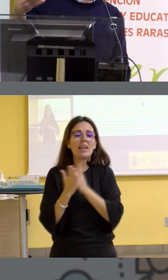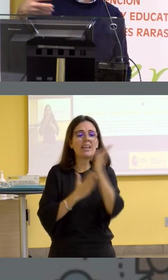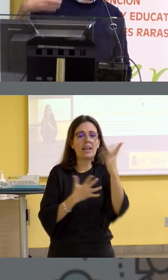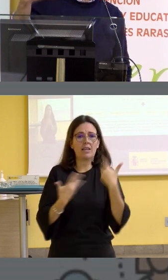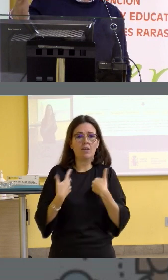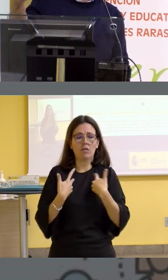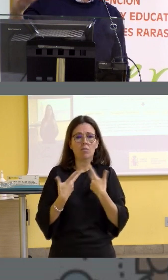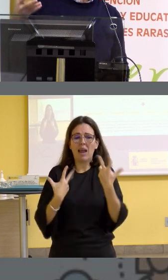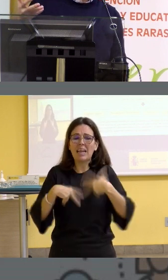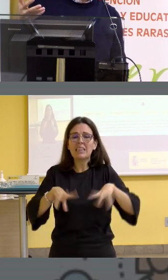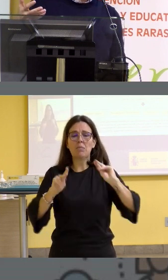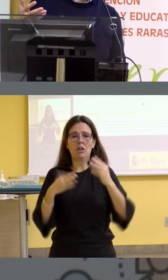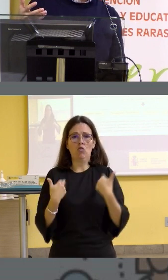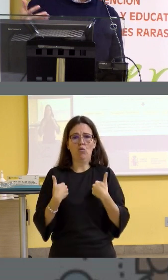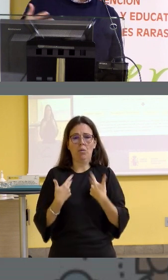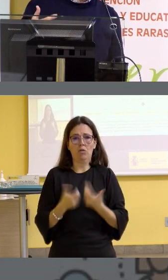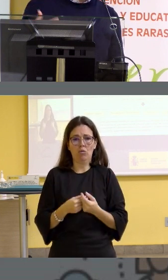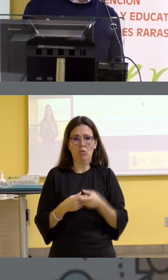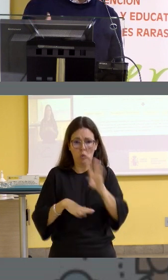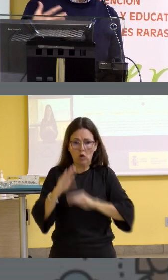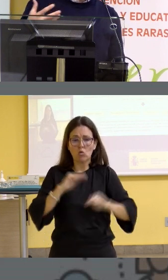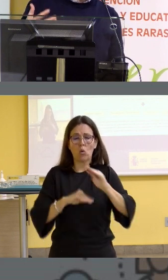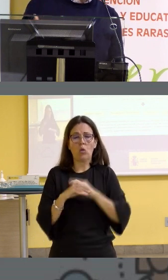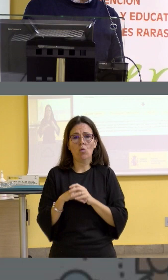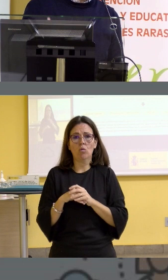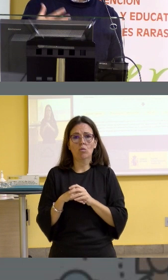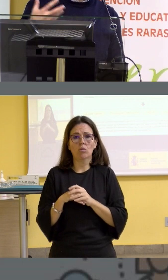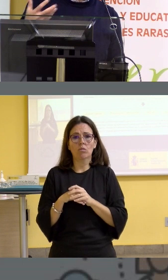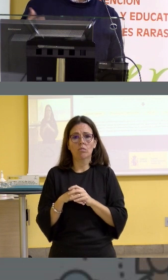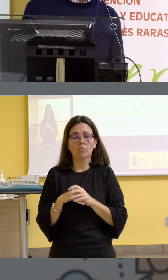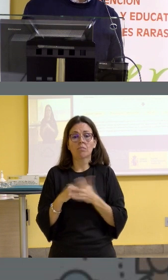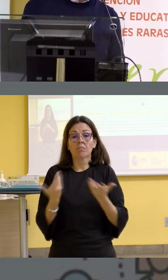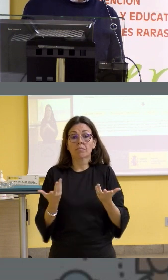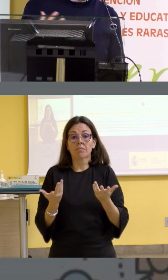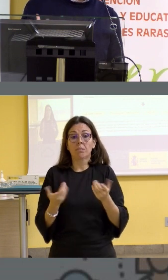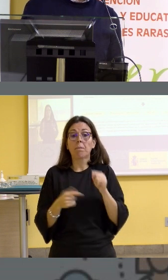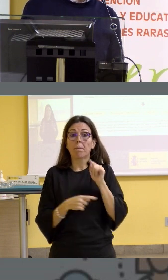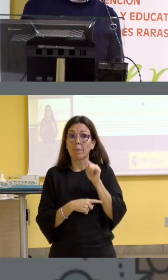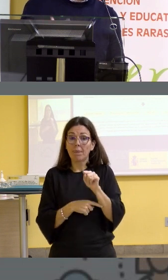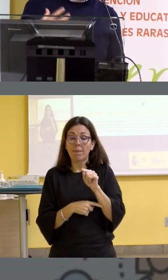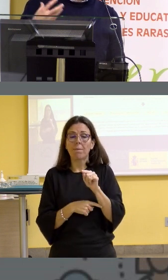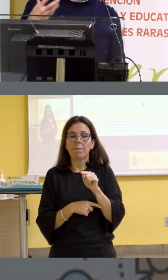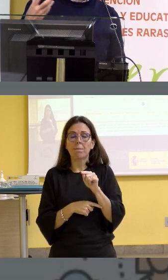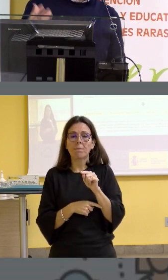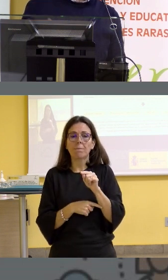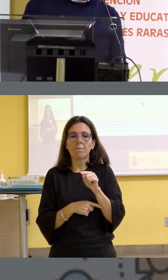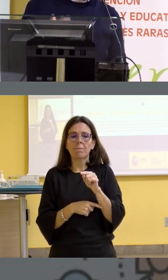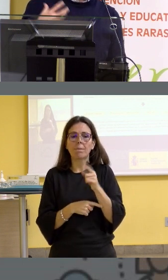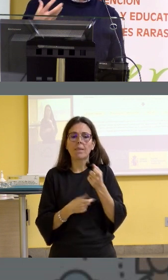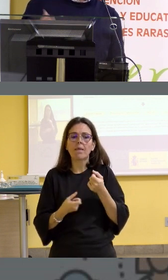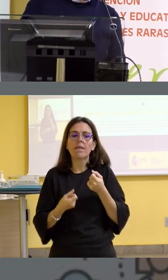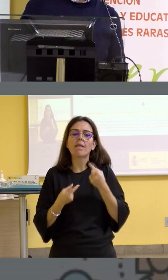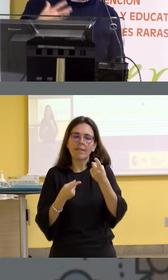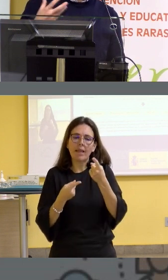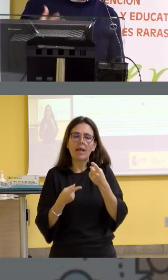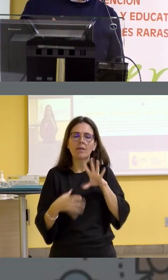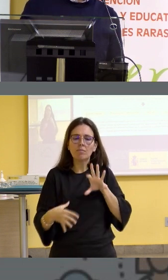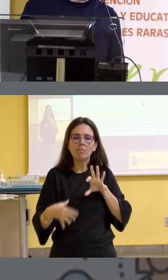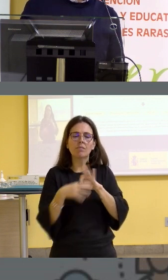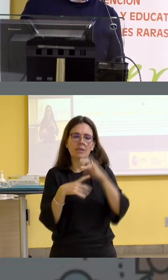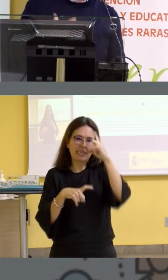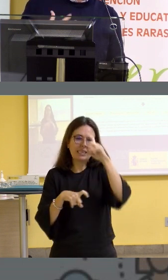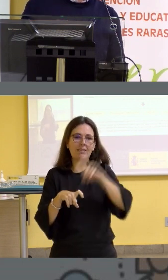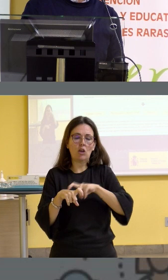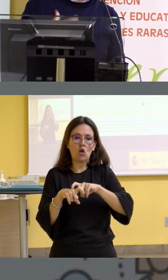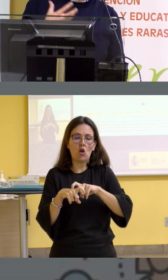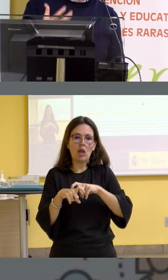fin, existirá una solución. Y eso, en principio, nutre una parte de la psicología vinculada